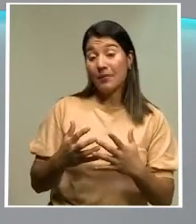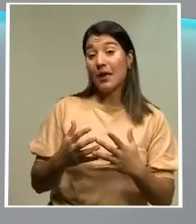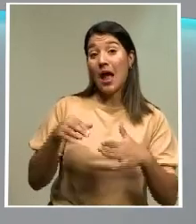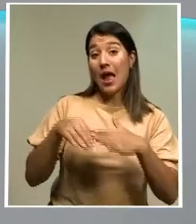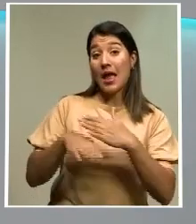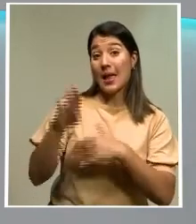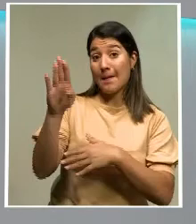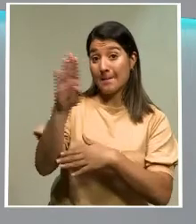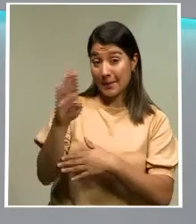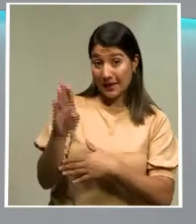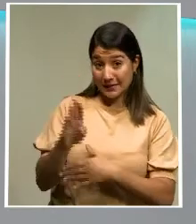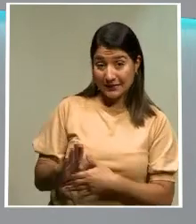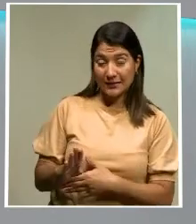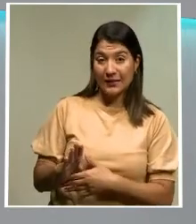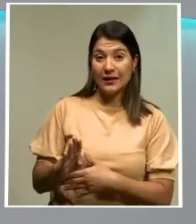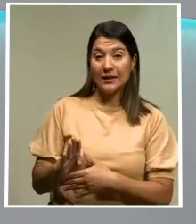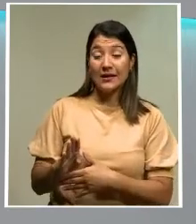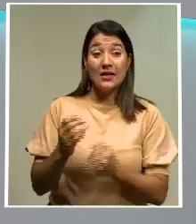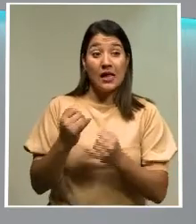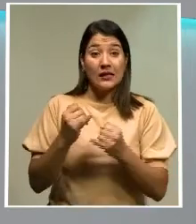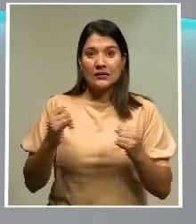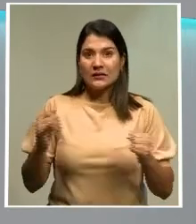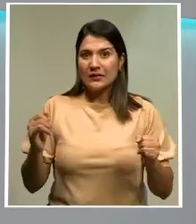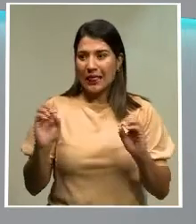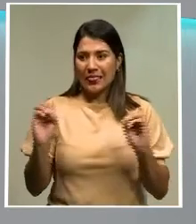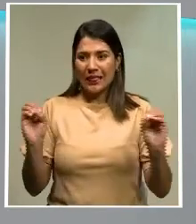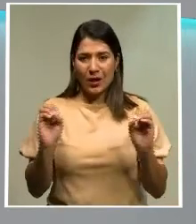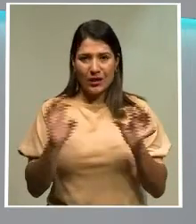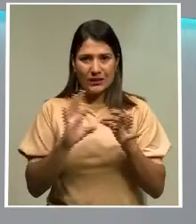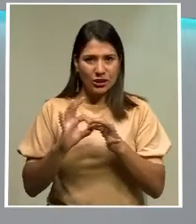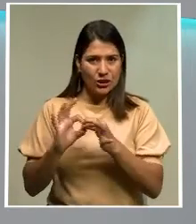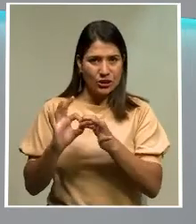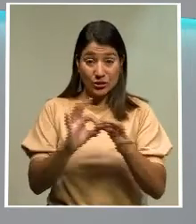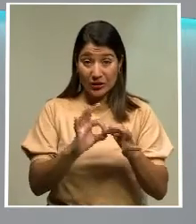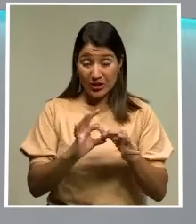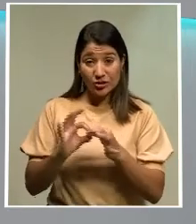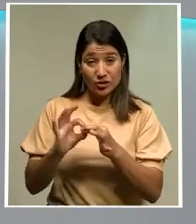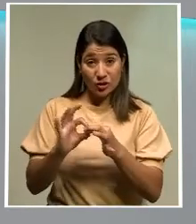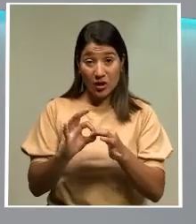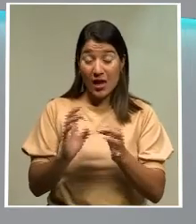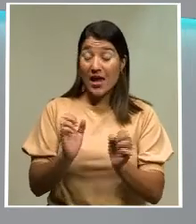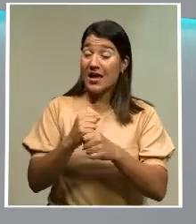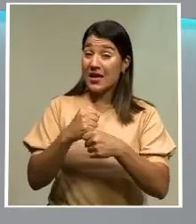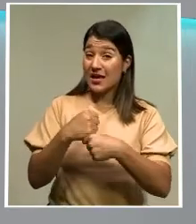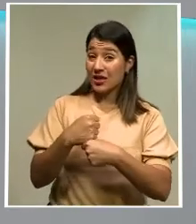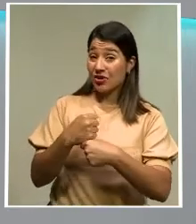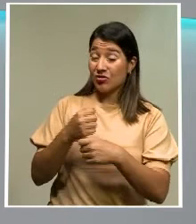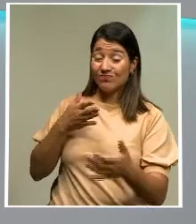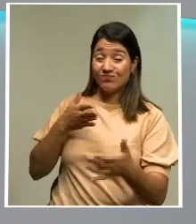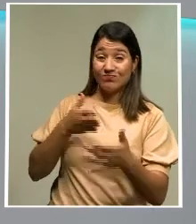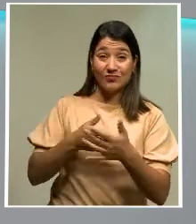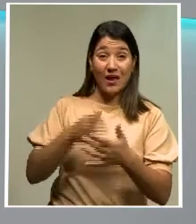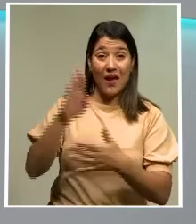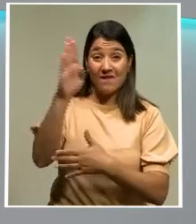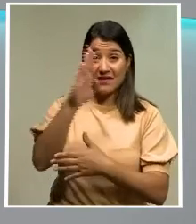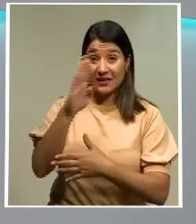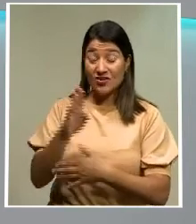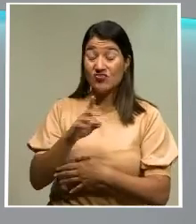la crisis del coronavirus sin una acción coordinada y centralizada hundió a Brasil en una